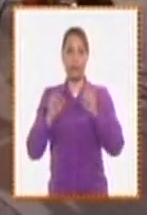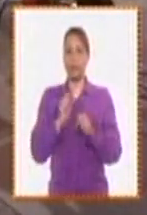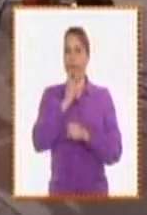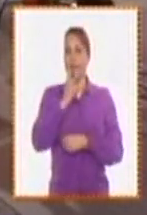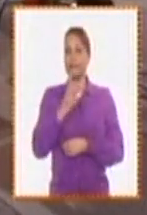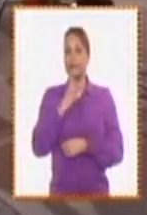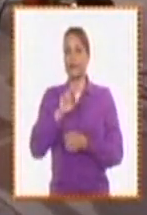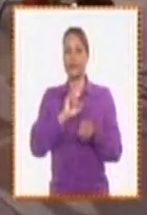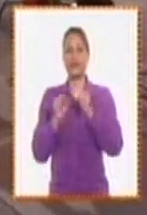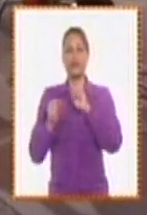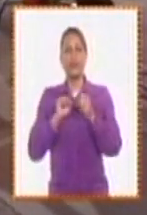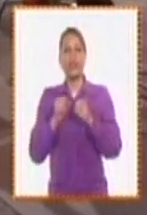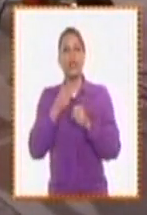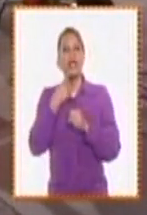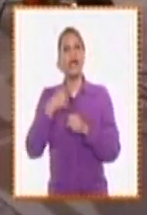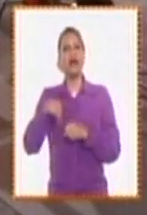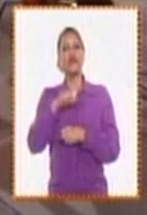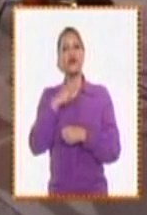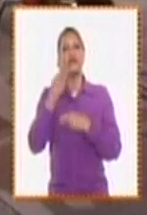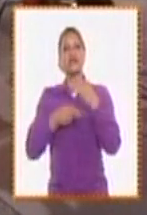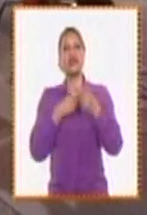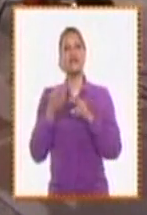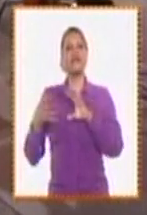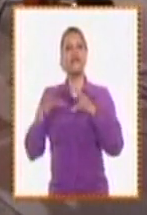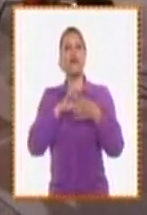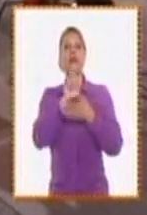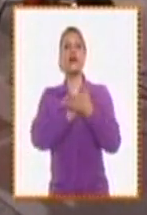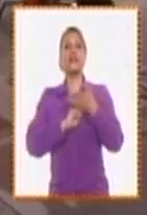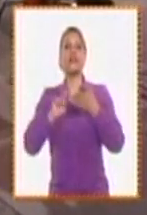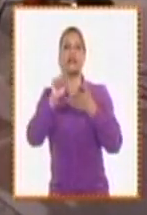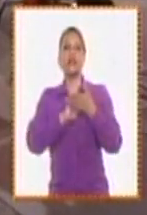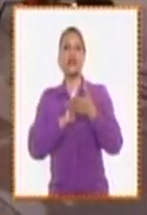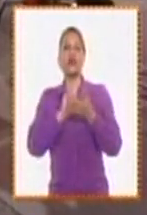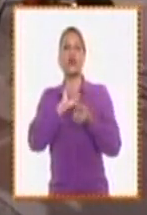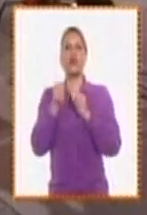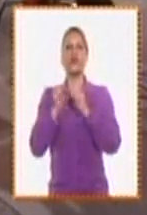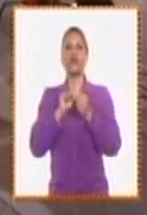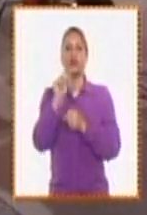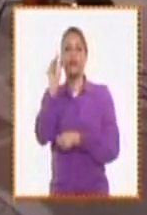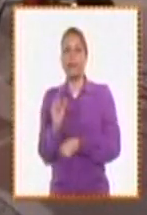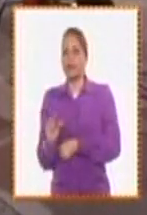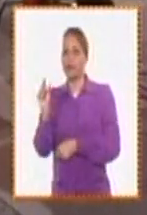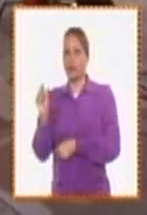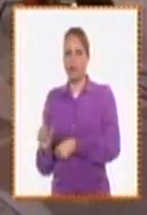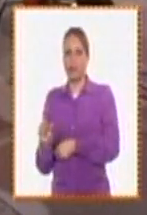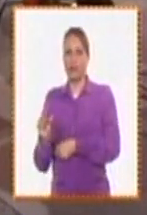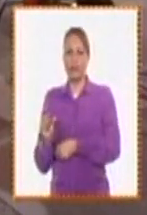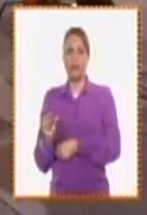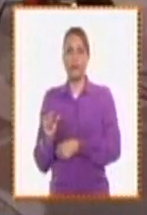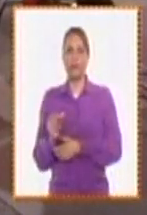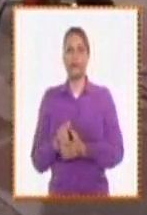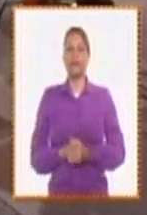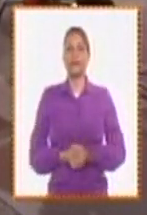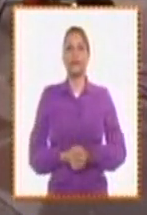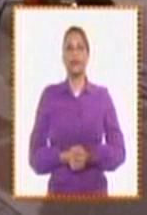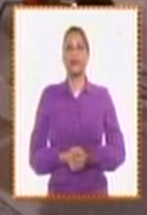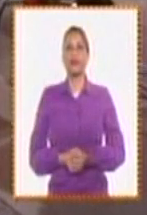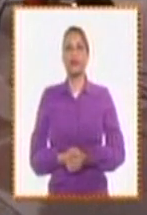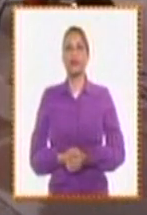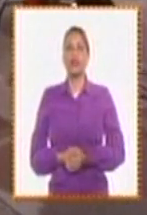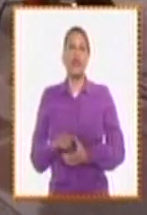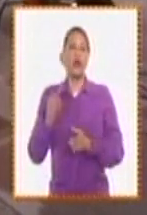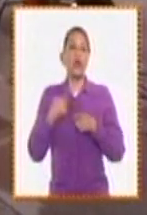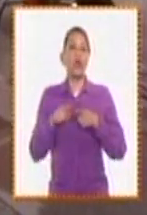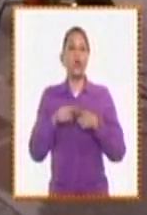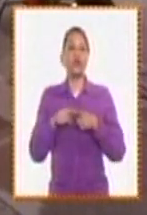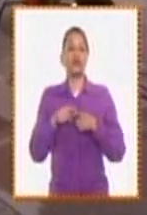control e influencia, se les diseña una estrategia de control personalizada y los actos para trabajar, se les provee de un